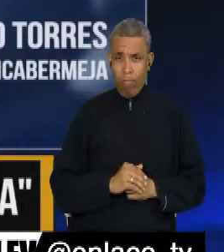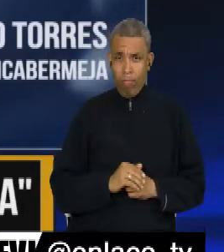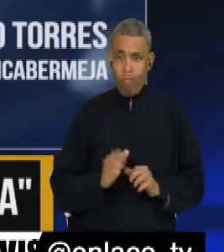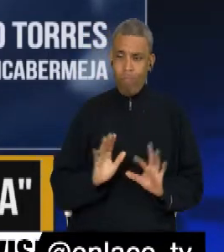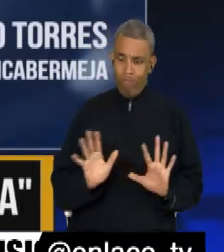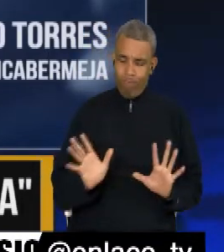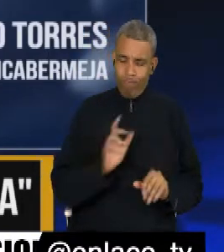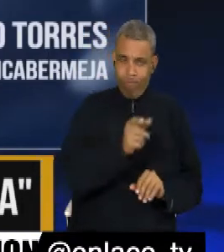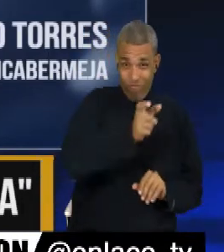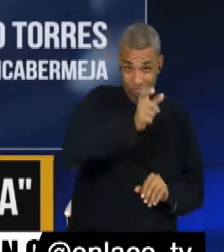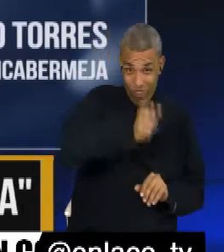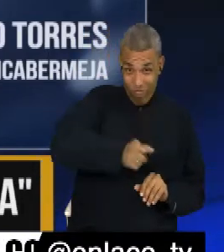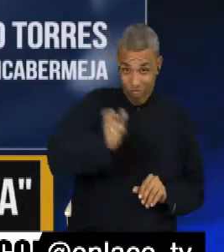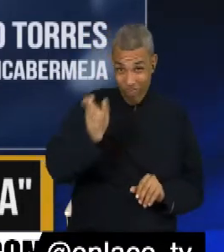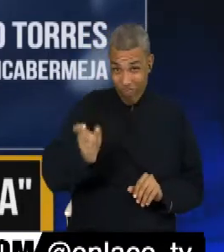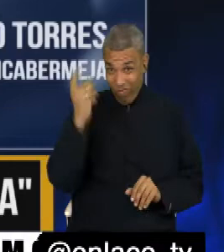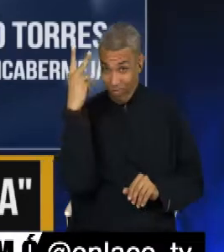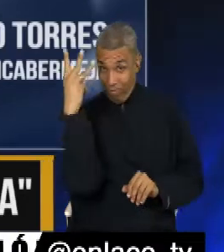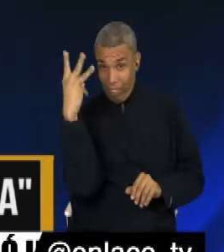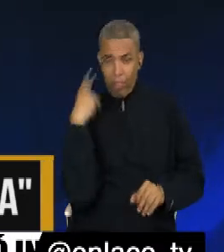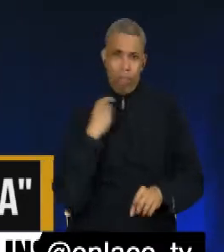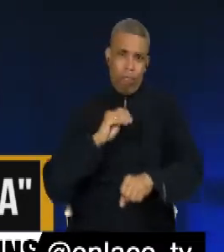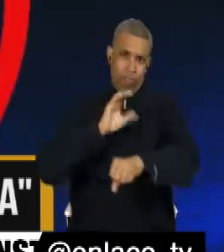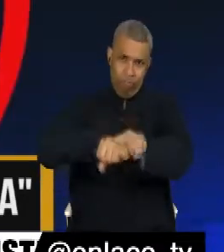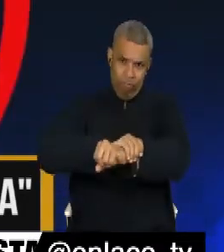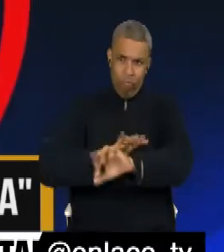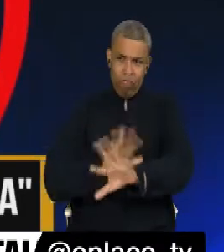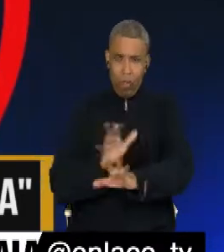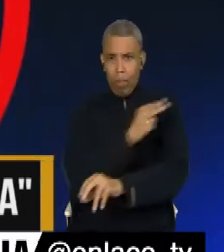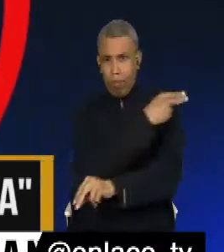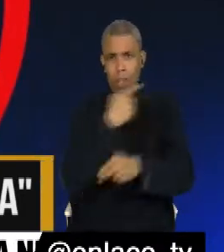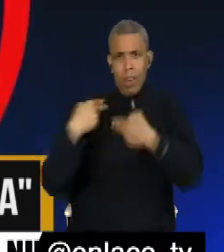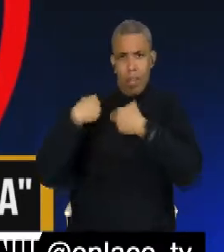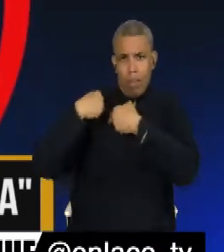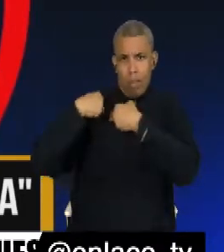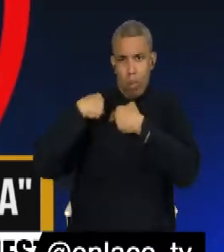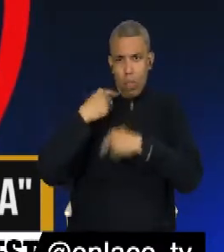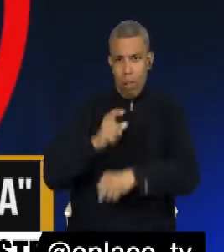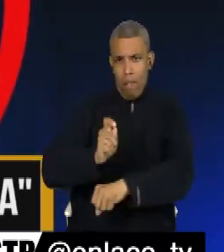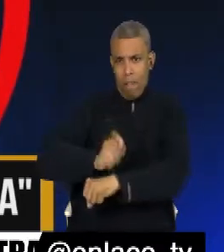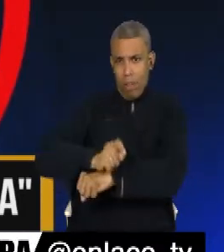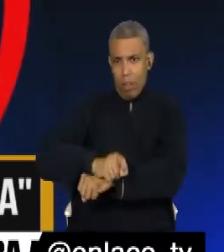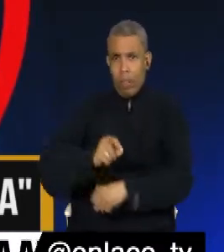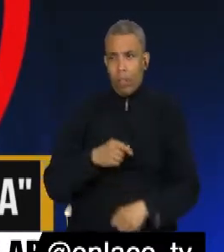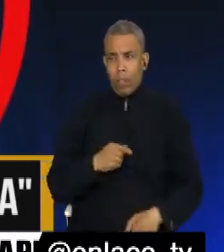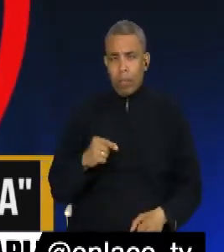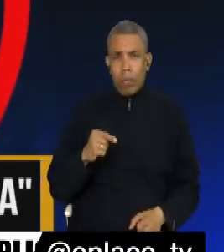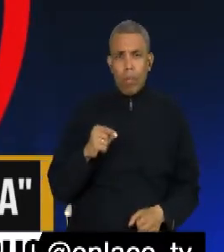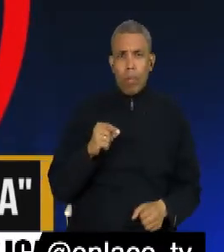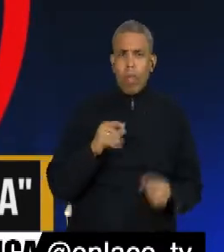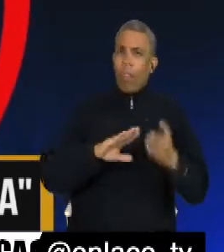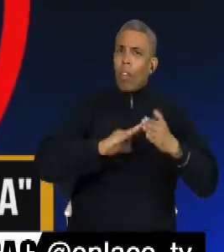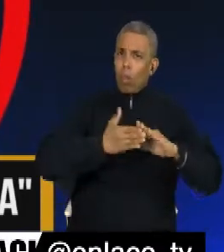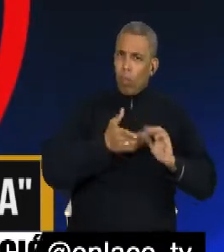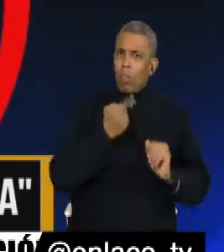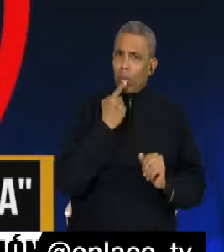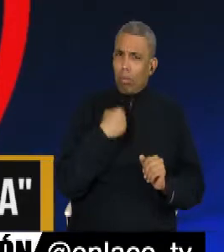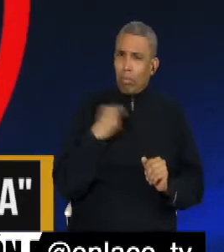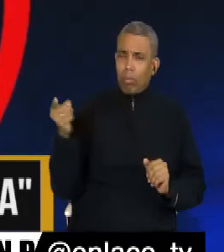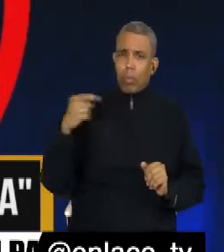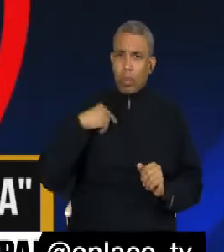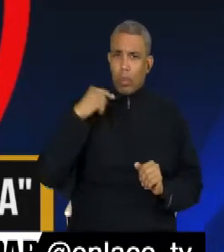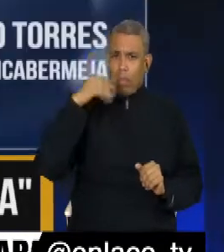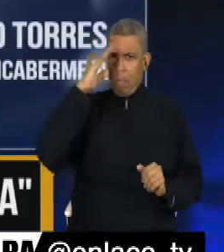siendo dejados a disposición de la Fiscalía General de la Nación. Según las autoridades, el detenido generaba pánico a los ciudadanos bajo la figura de